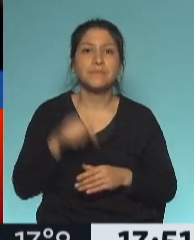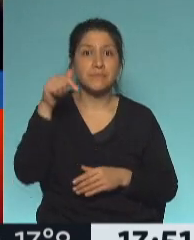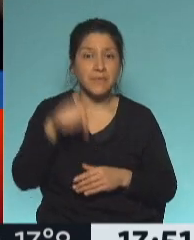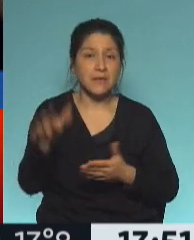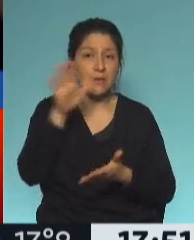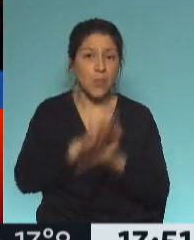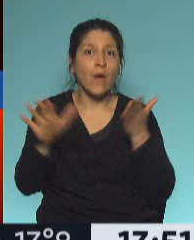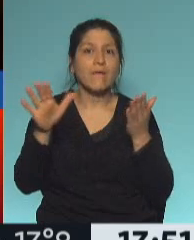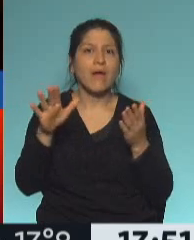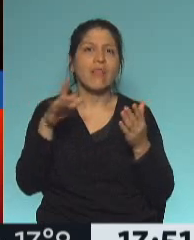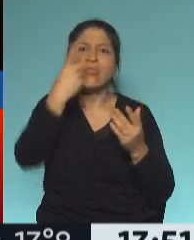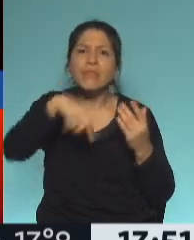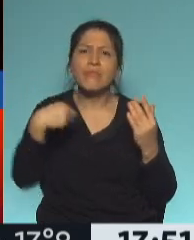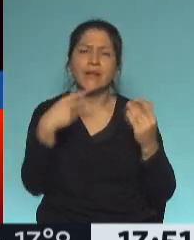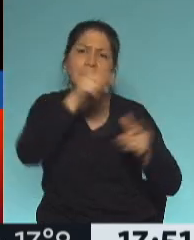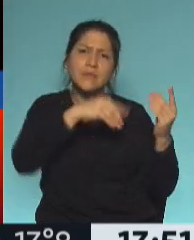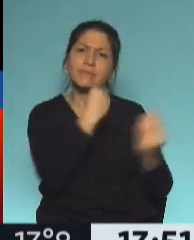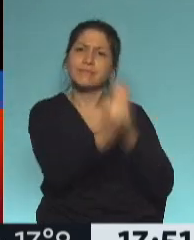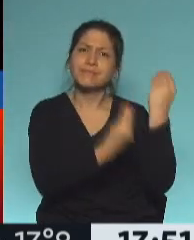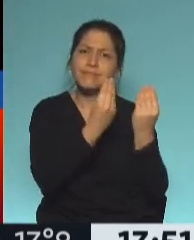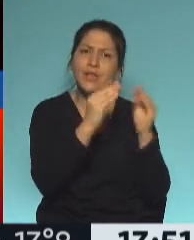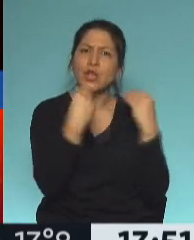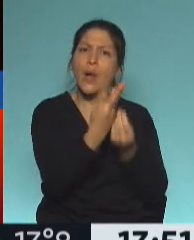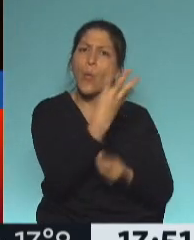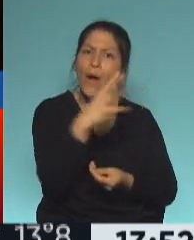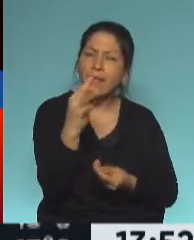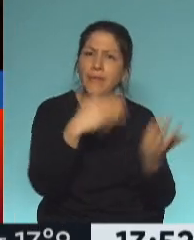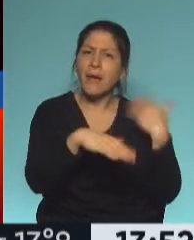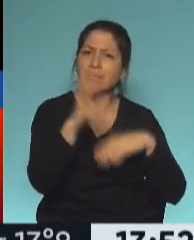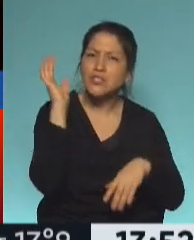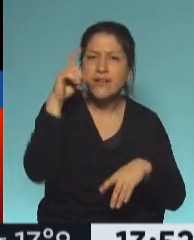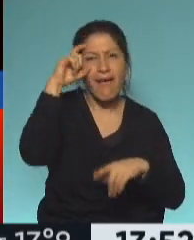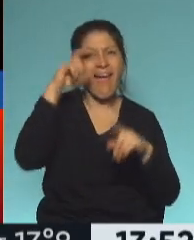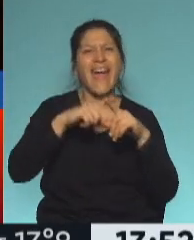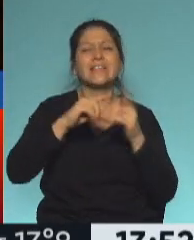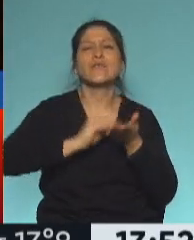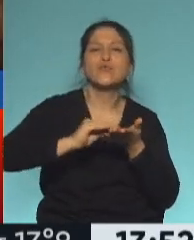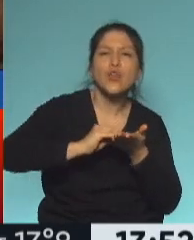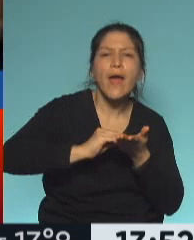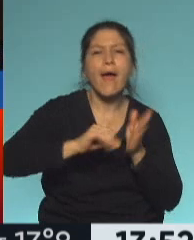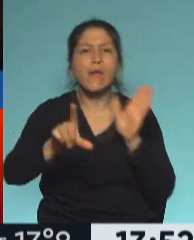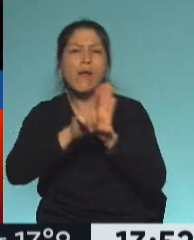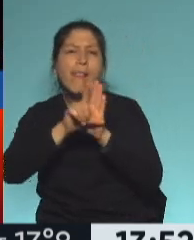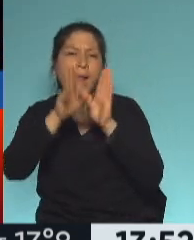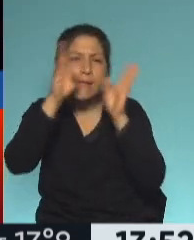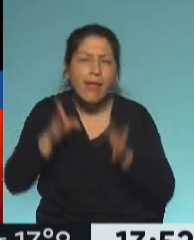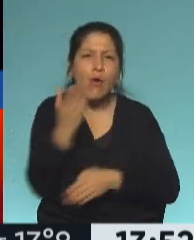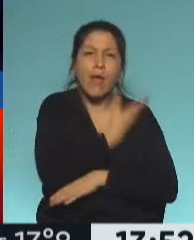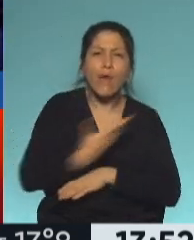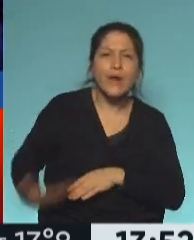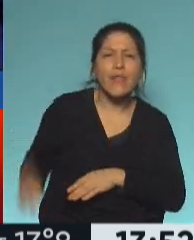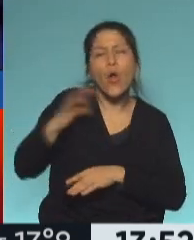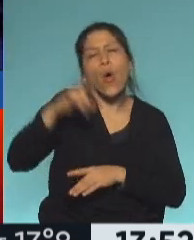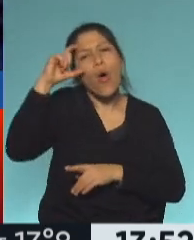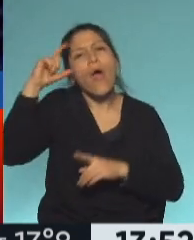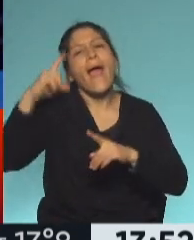oportunidad, los aspirantes a presidente son cerca de 40, en su mayoría exfuncionarios o legisladores, gobernadores o